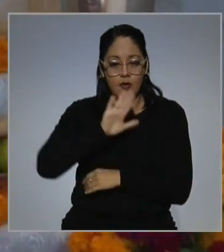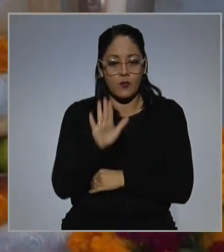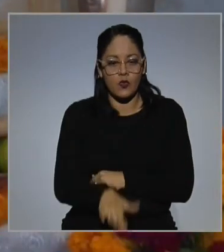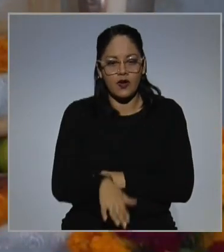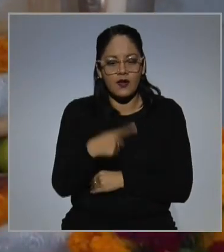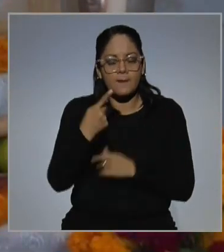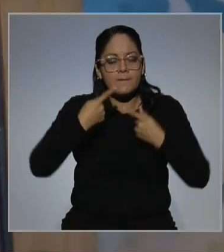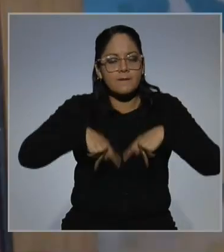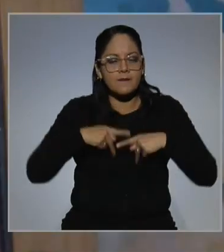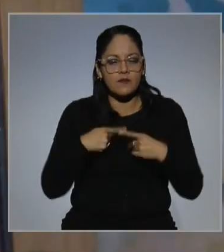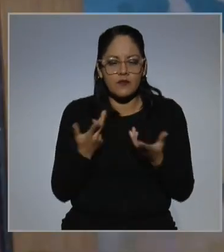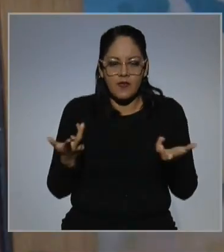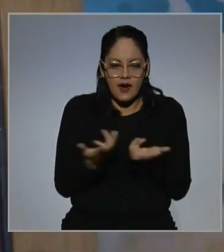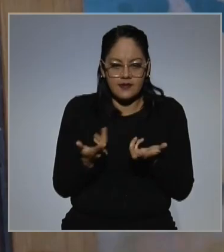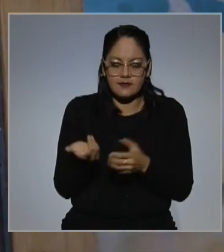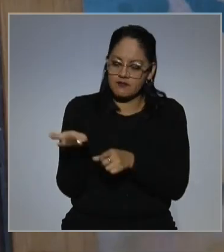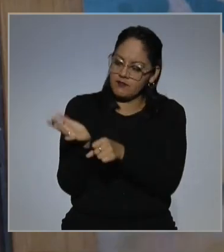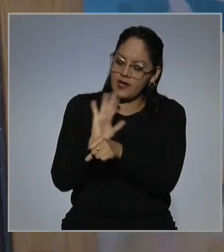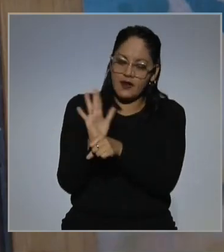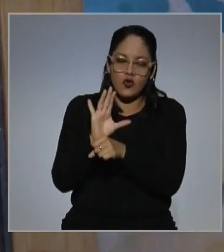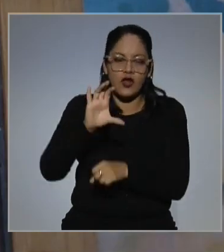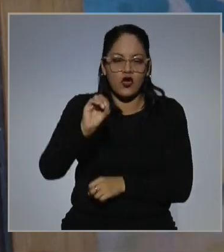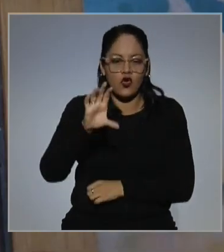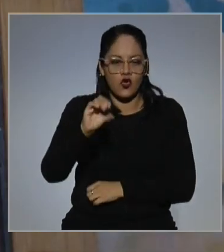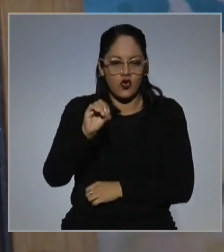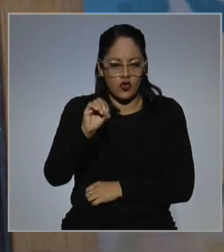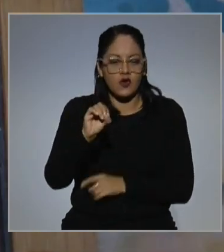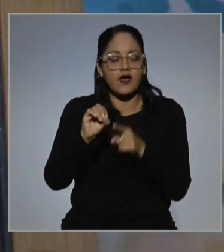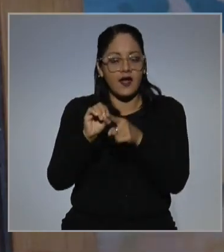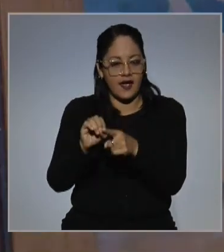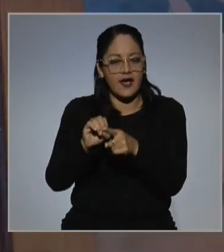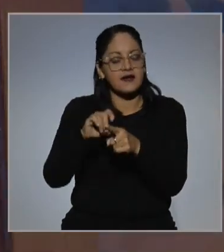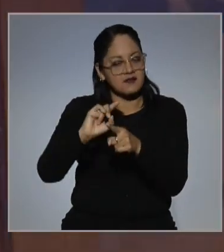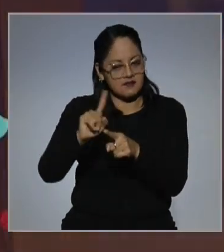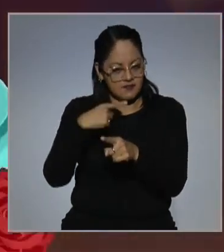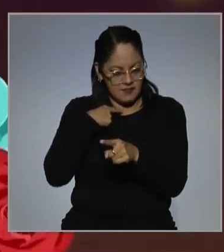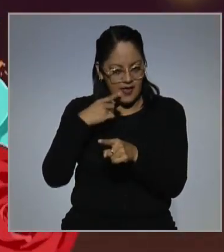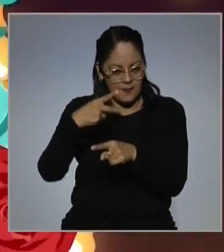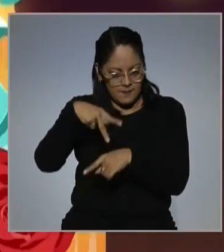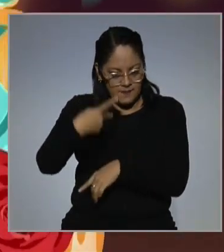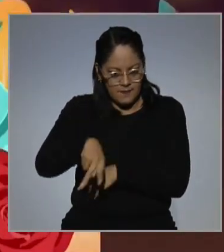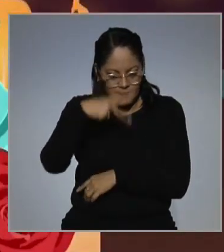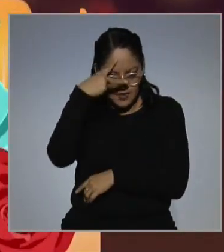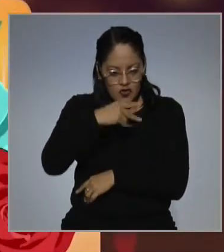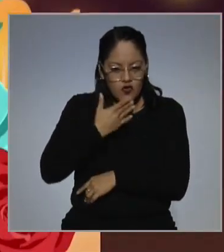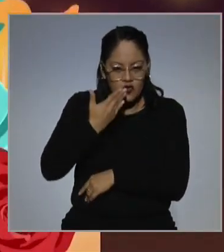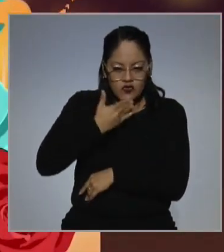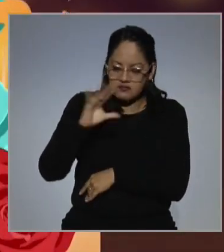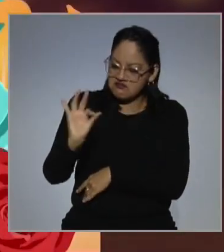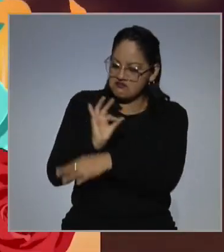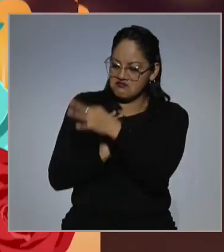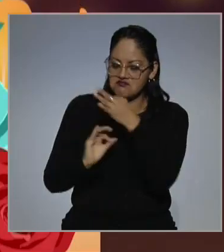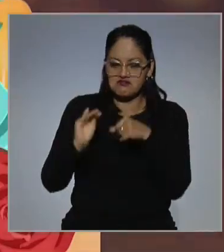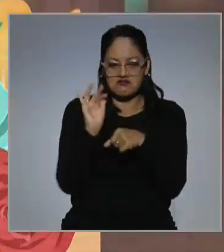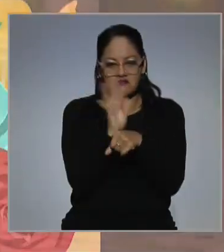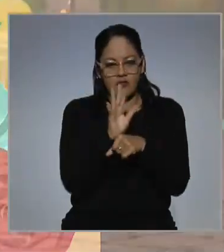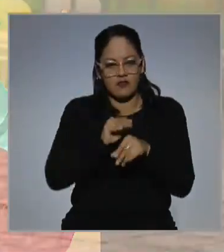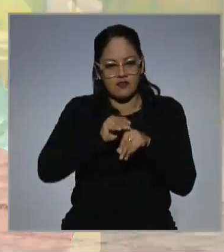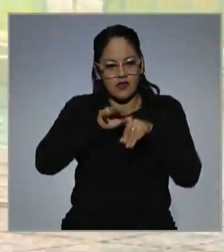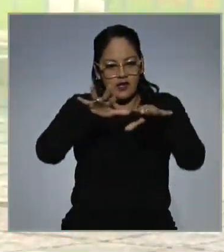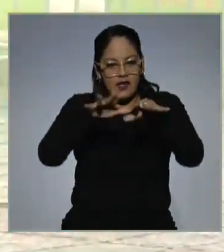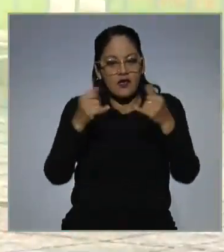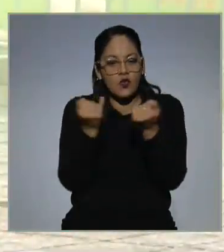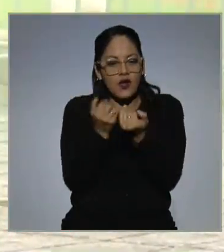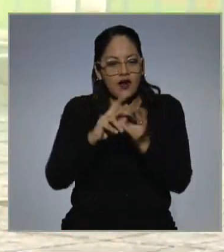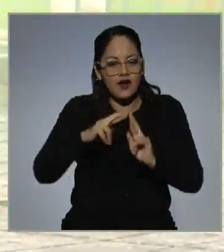inspiración para la realización de la película Coco, en la que se retoman aspectos mexicanos de las tradiciones y la relación